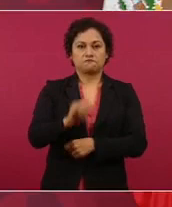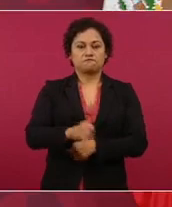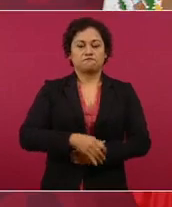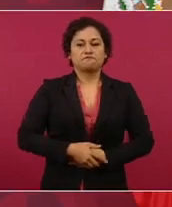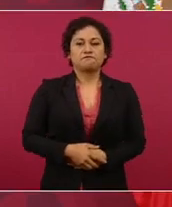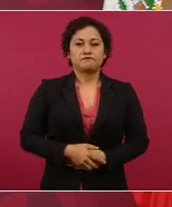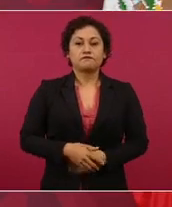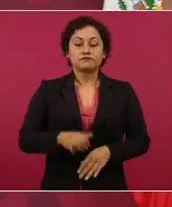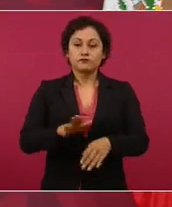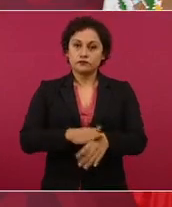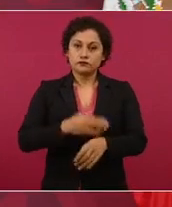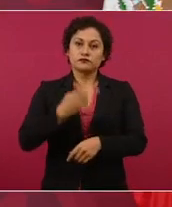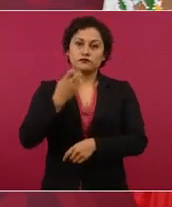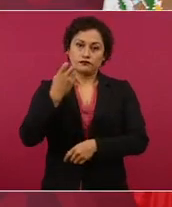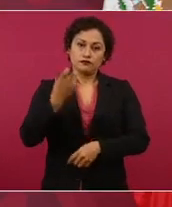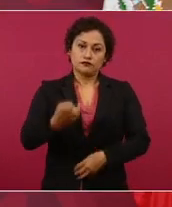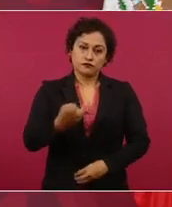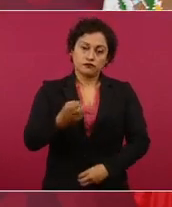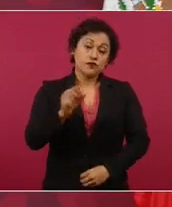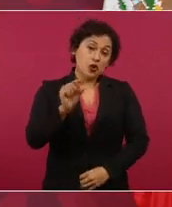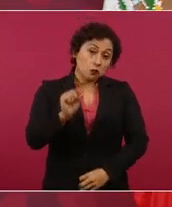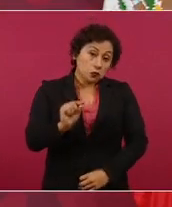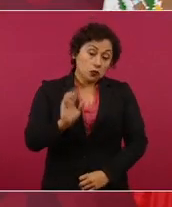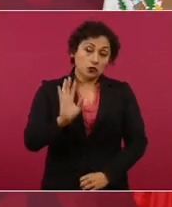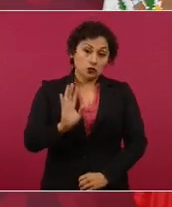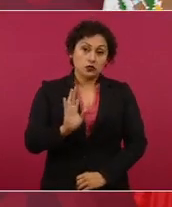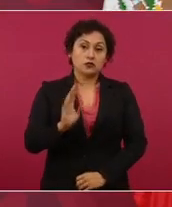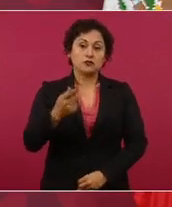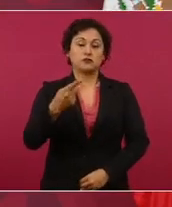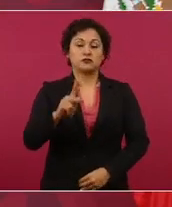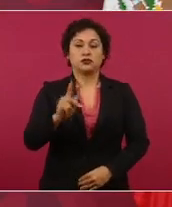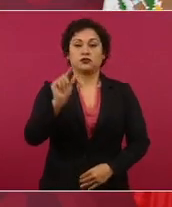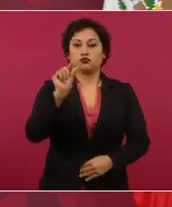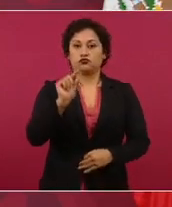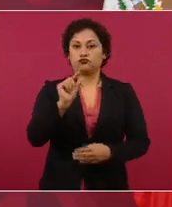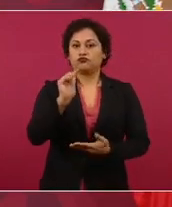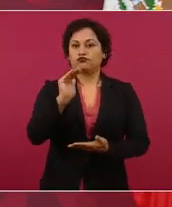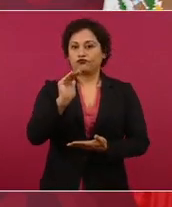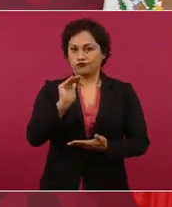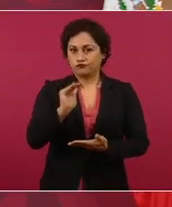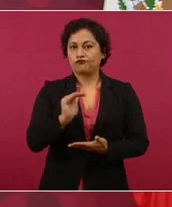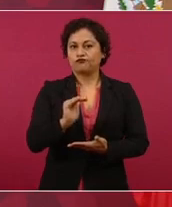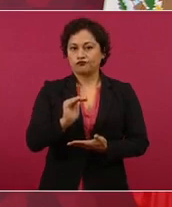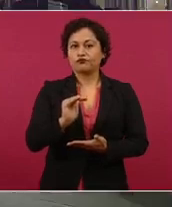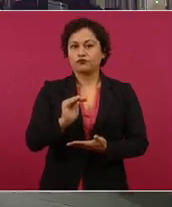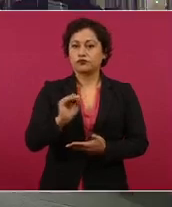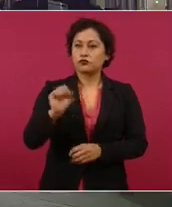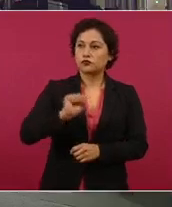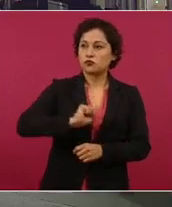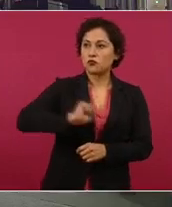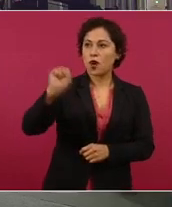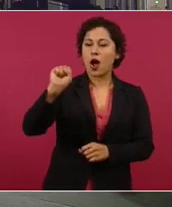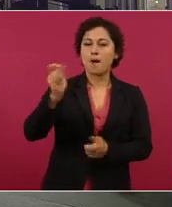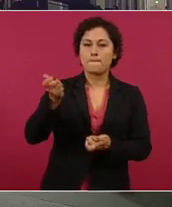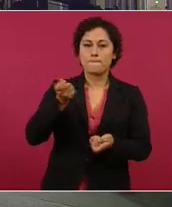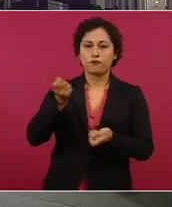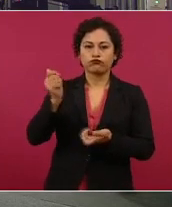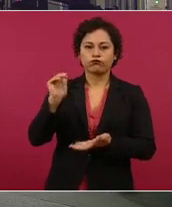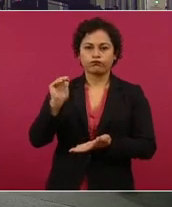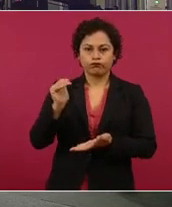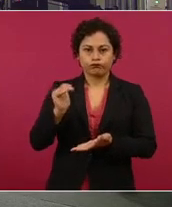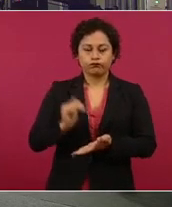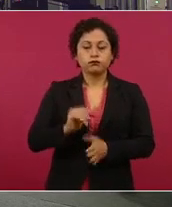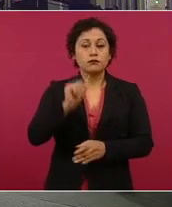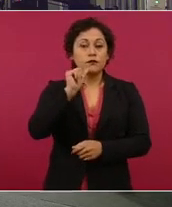Por eso, aunque sea poco, hubo una disminución de la inflación, y estamos pendientes. Ayer